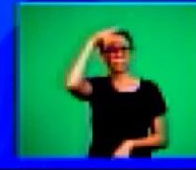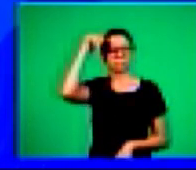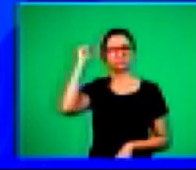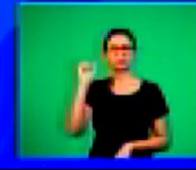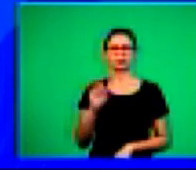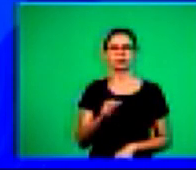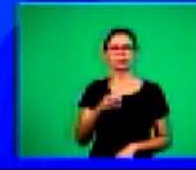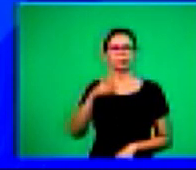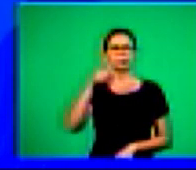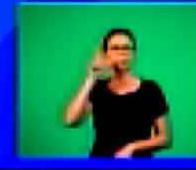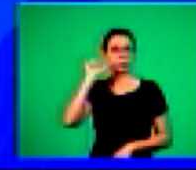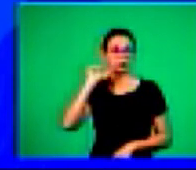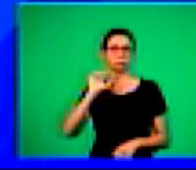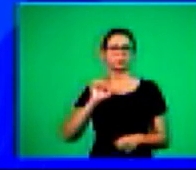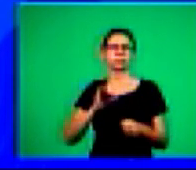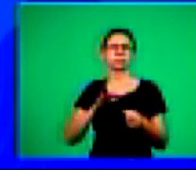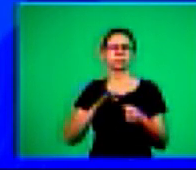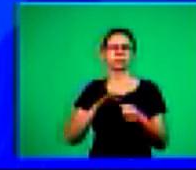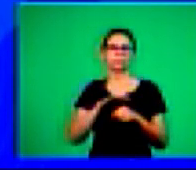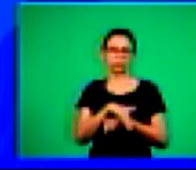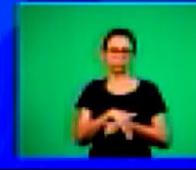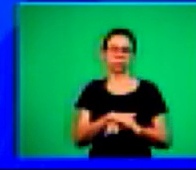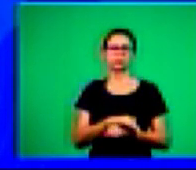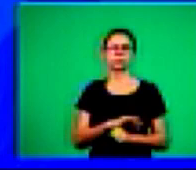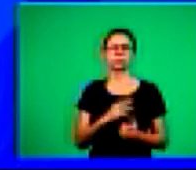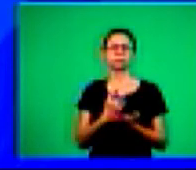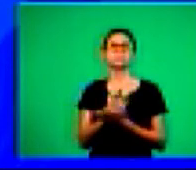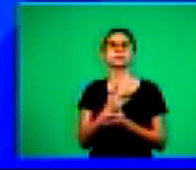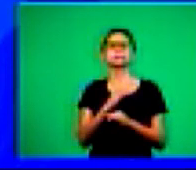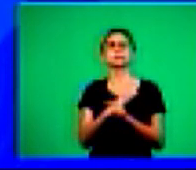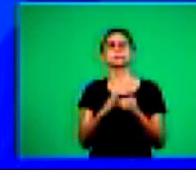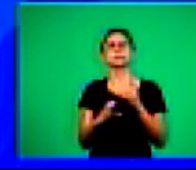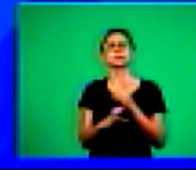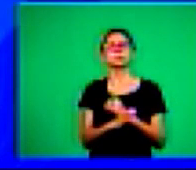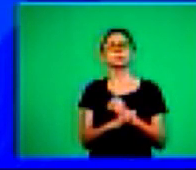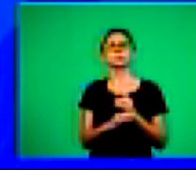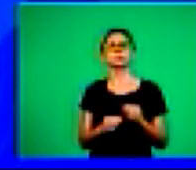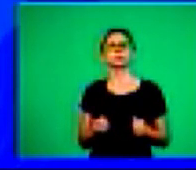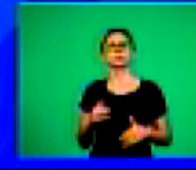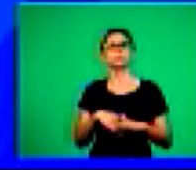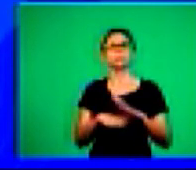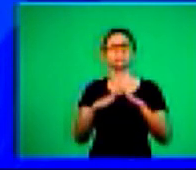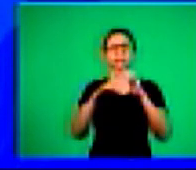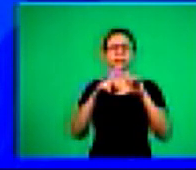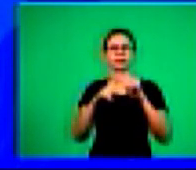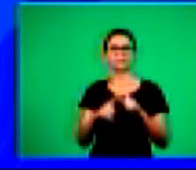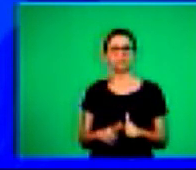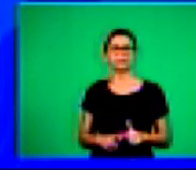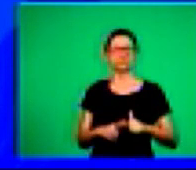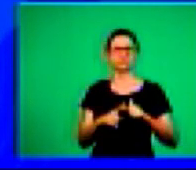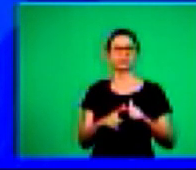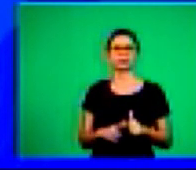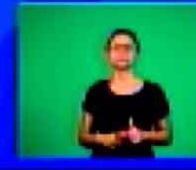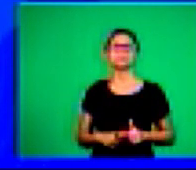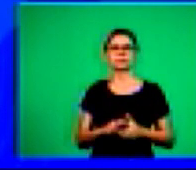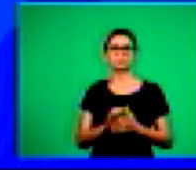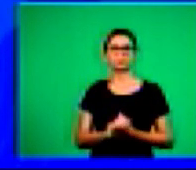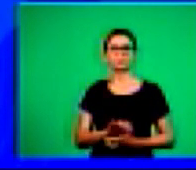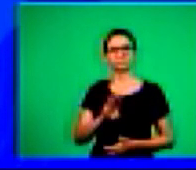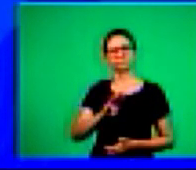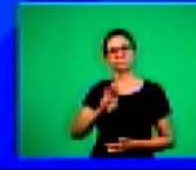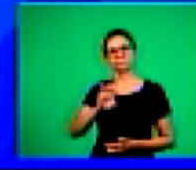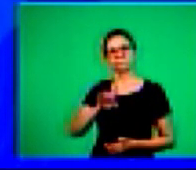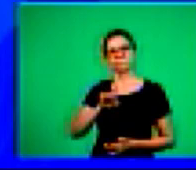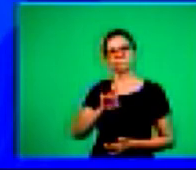donde anoche se hizo un culto en una iglesia en la ciudad de belem en el estado de pará